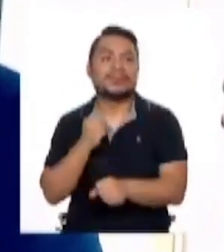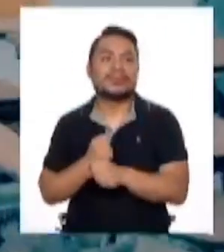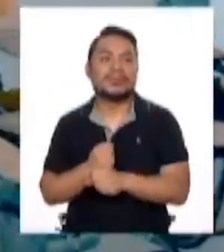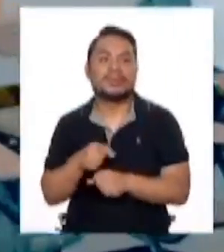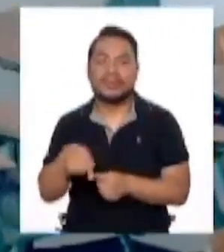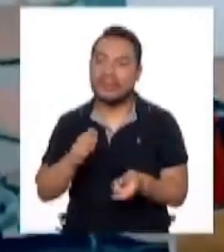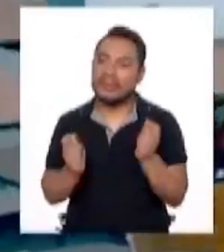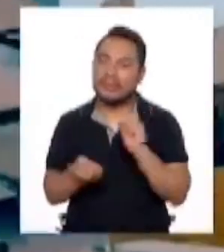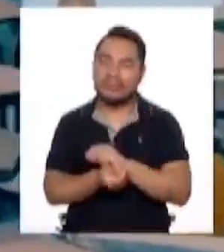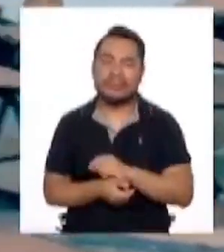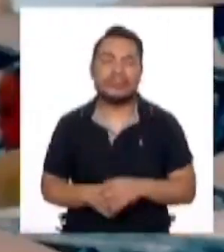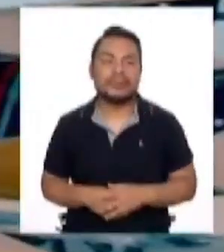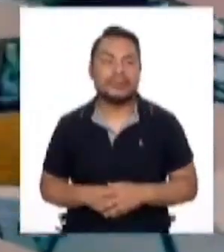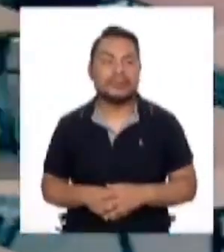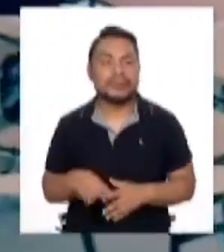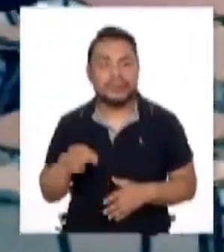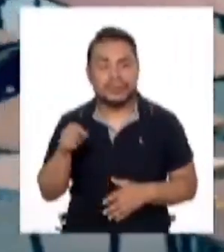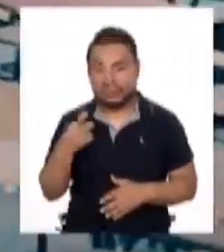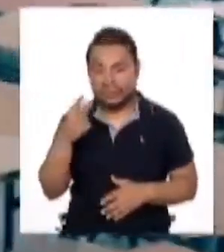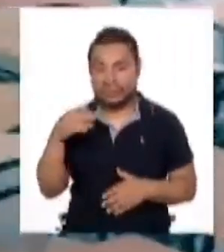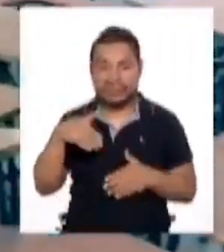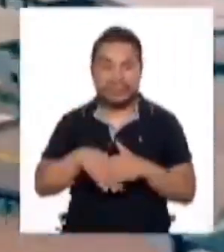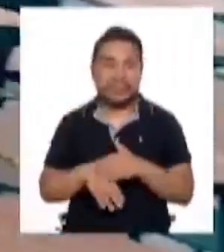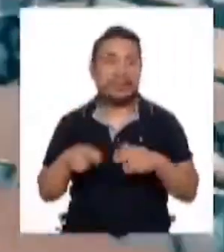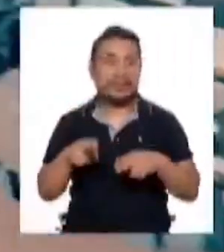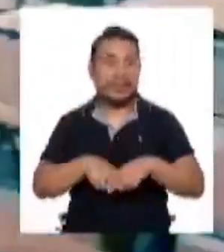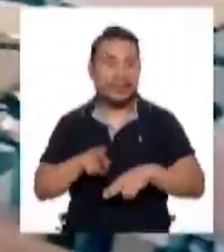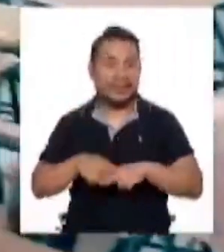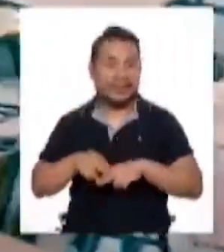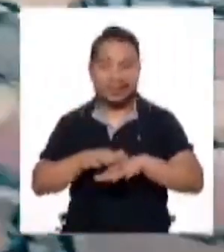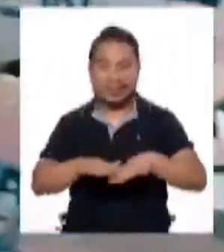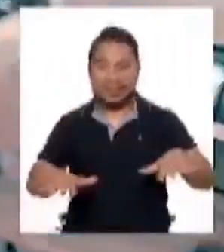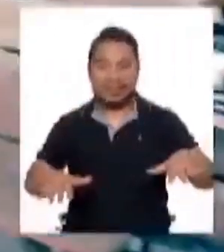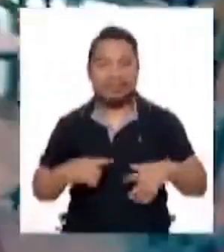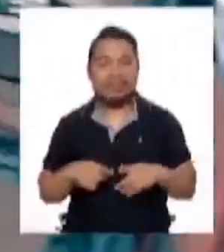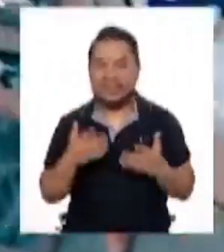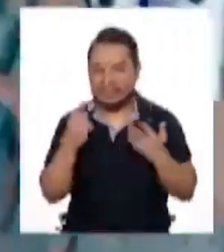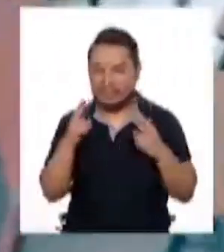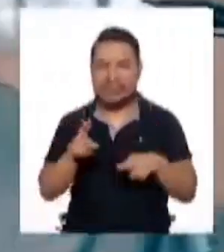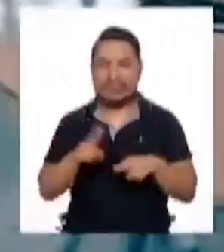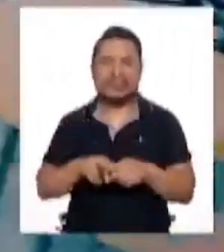vamos a cambiar esto. Acá al menos hemos encontrado carpetas, pero miren la condición de estas.